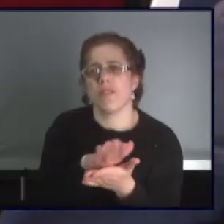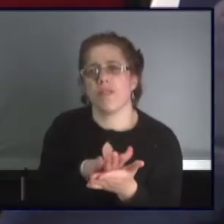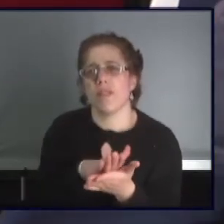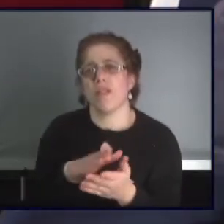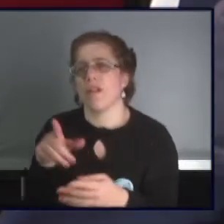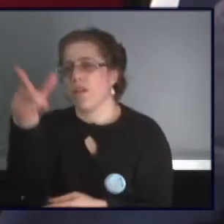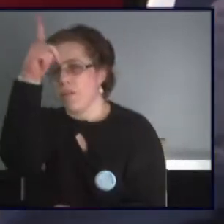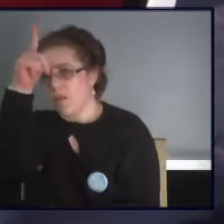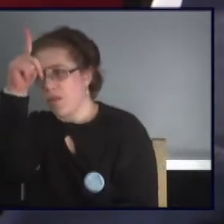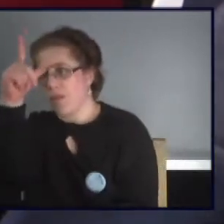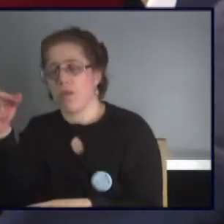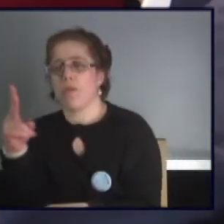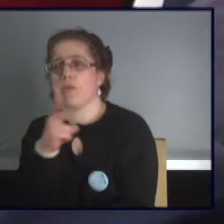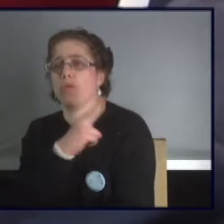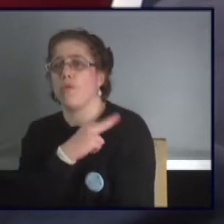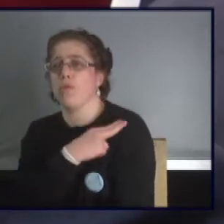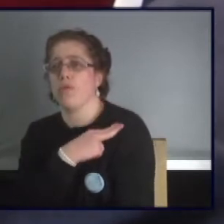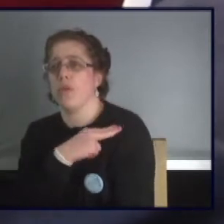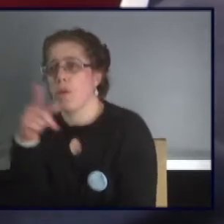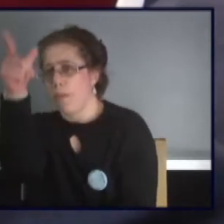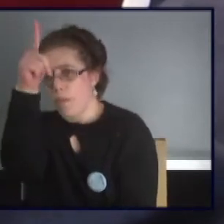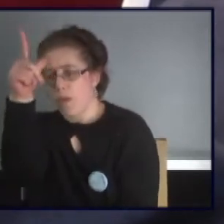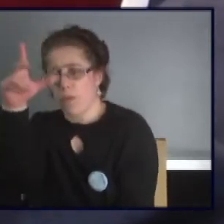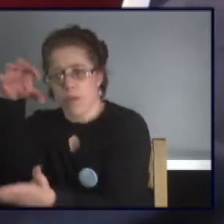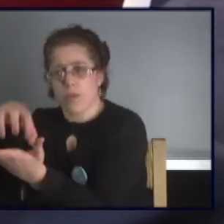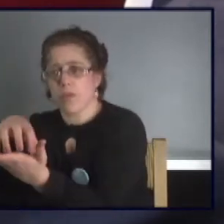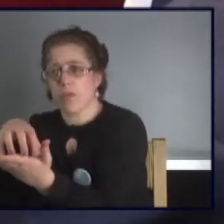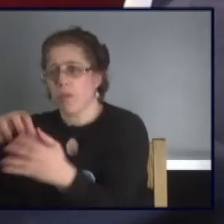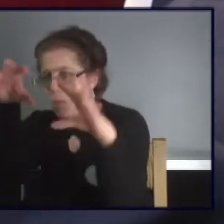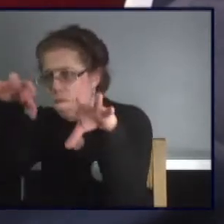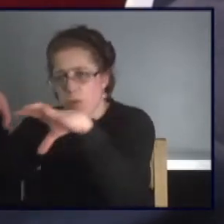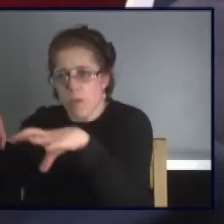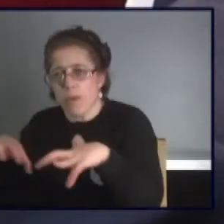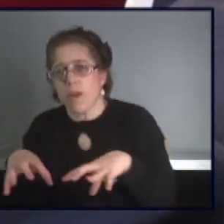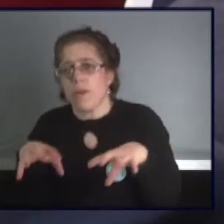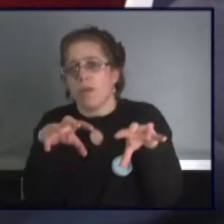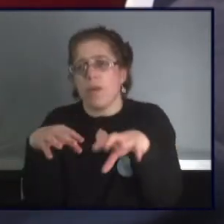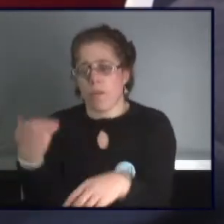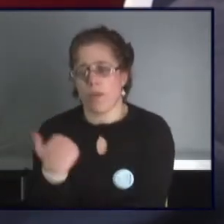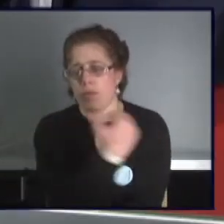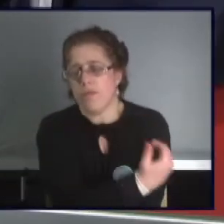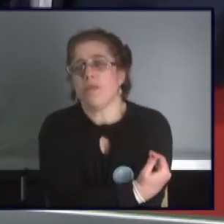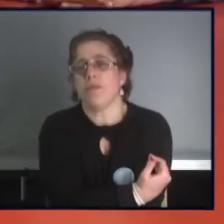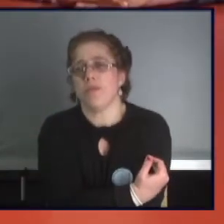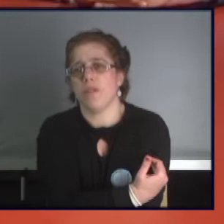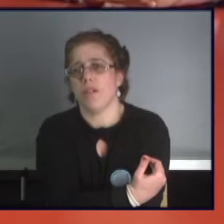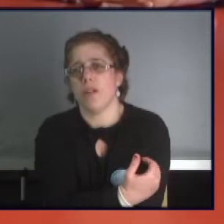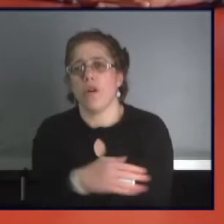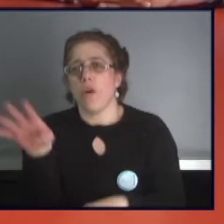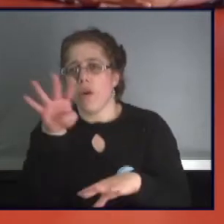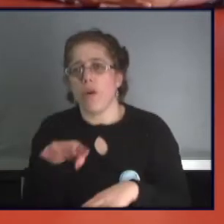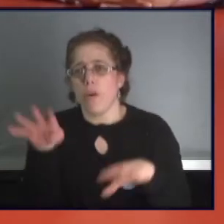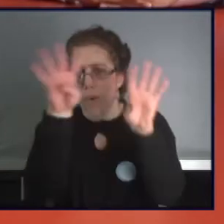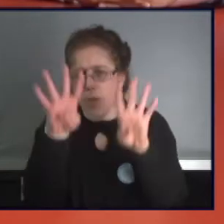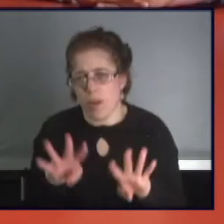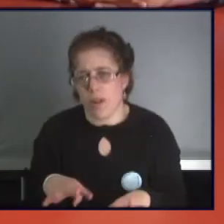comisario control popular de la policía movilización permanente de los vecinos organizándose en los